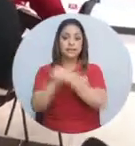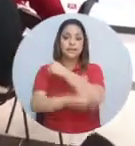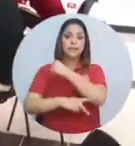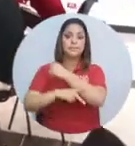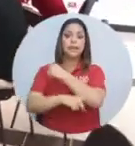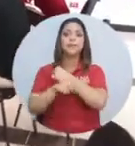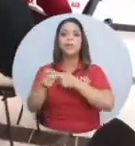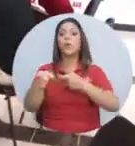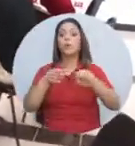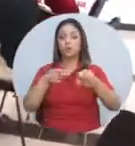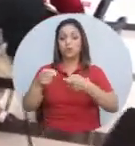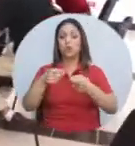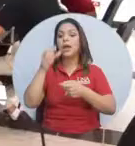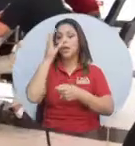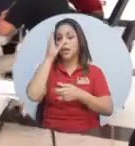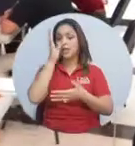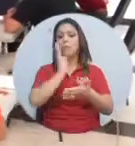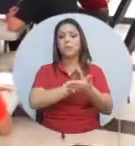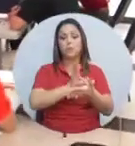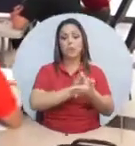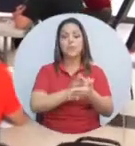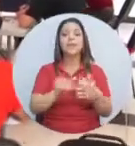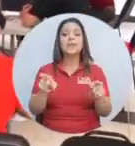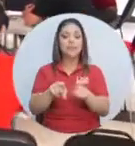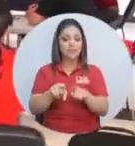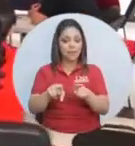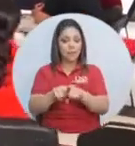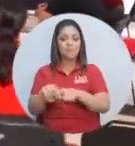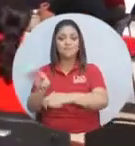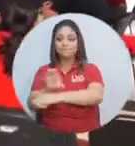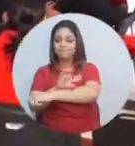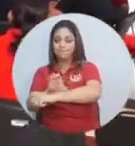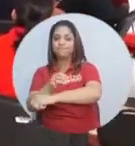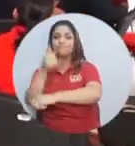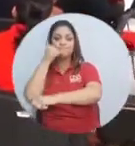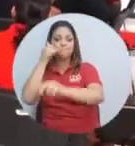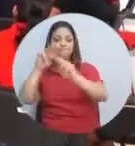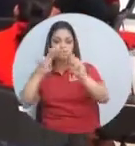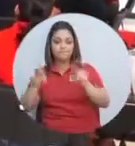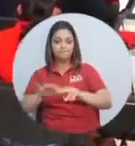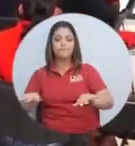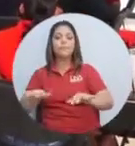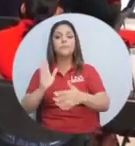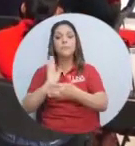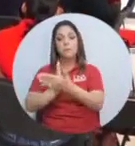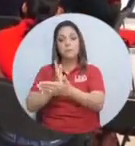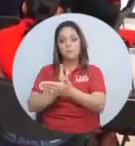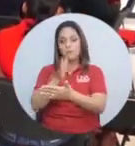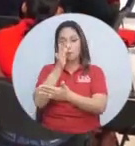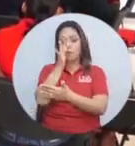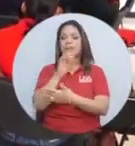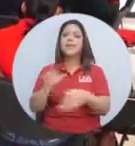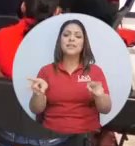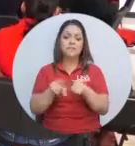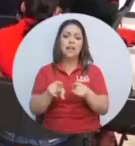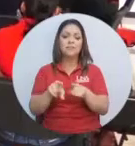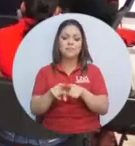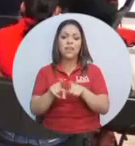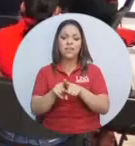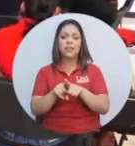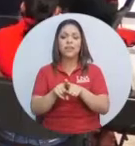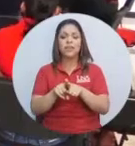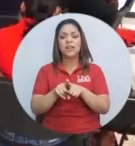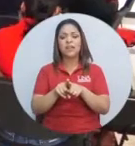en el país, regula el bullying y también las situaciones de ciberbullying. Además tenemos todo el tema de delitos informáticos que ya